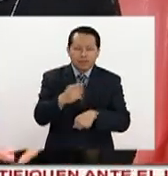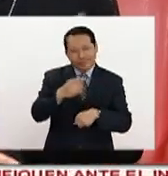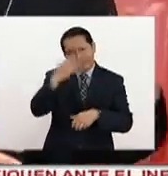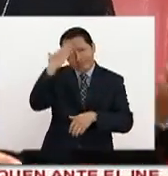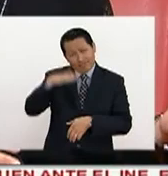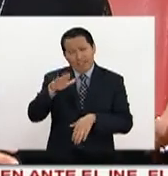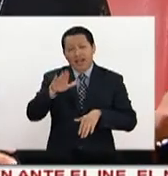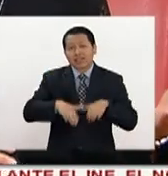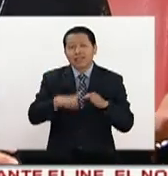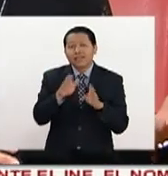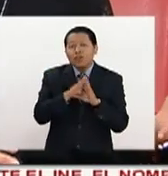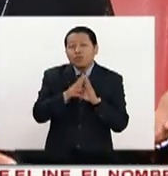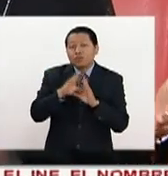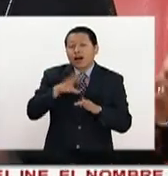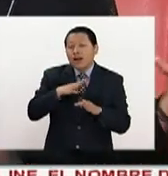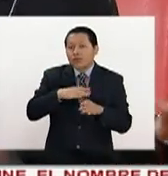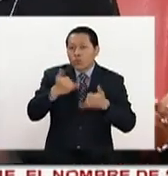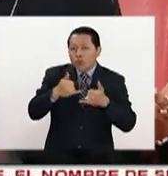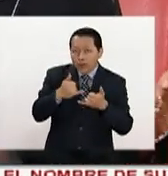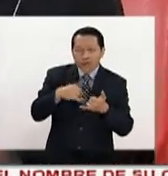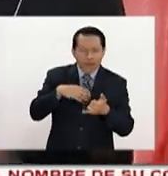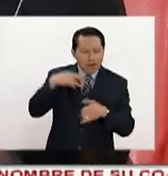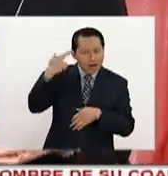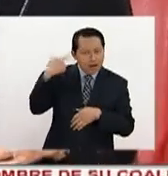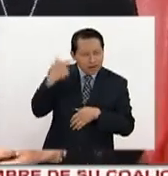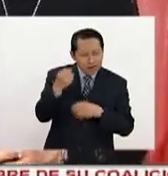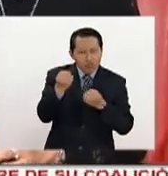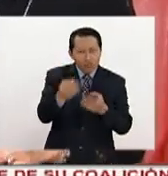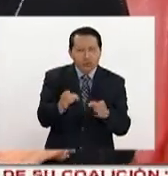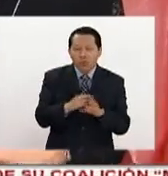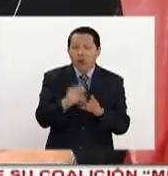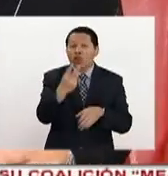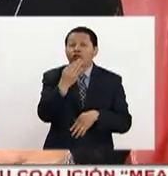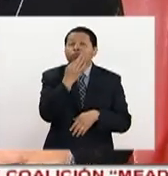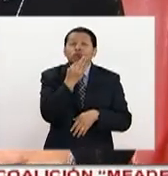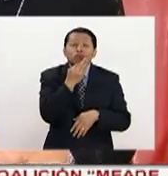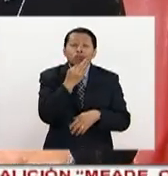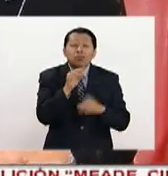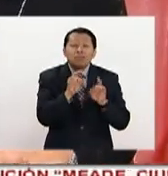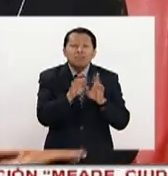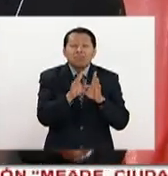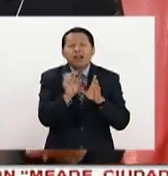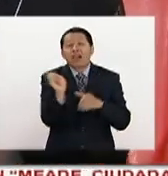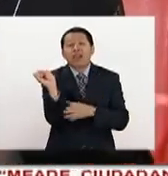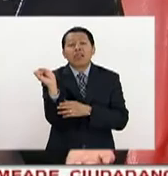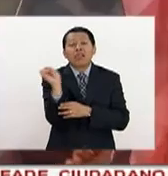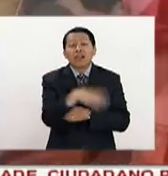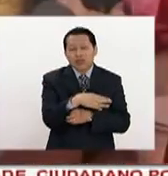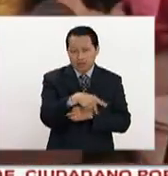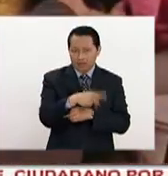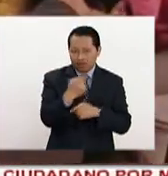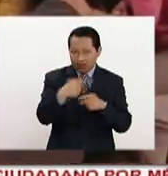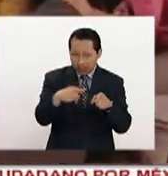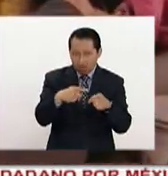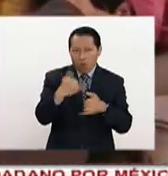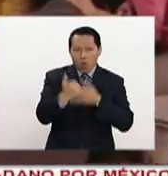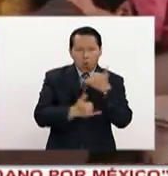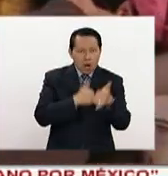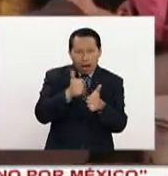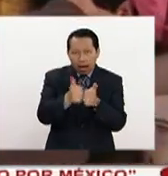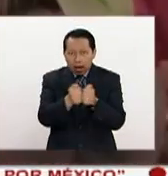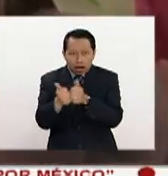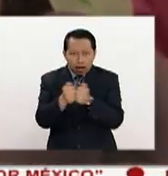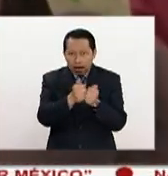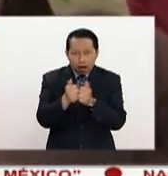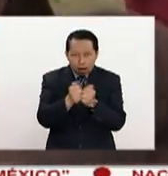sabemos que a veces llegan juguetes, los Reyes Magos, que a los 2 minutos están ahí arrumbados. Y un videojuego y estas cosas es difícil que